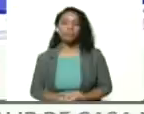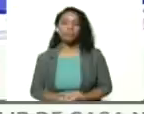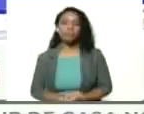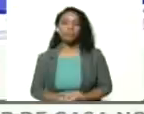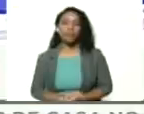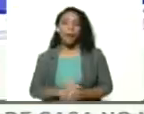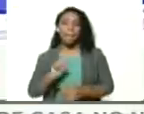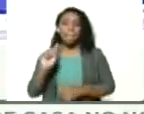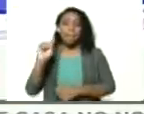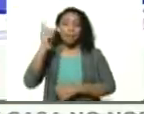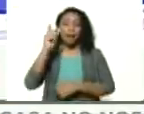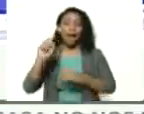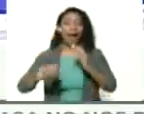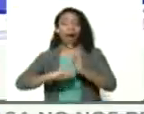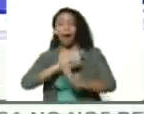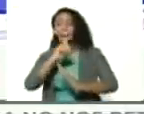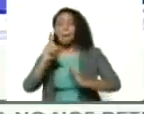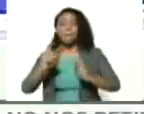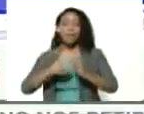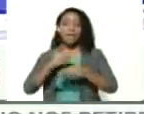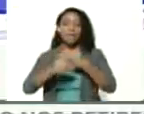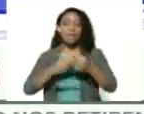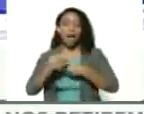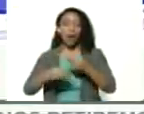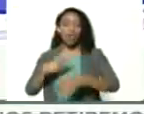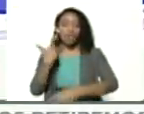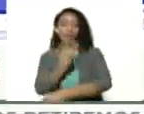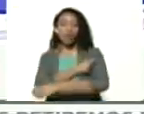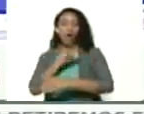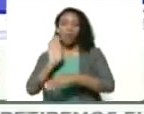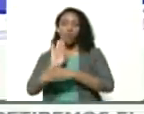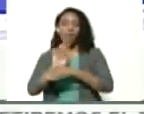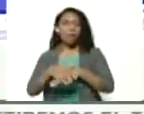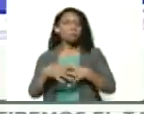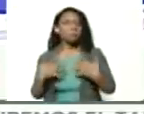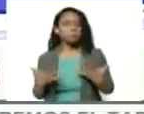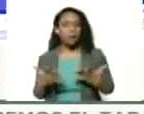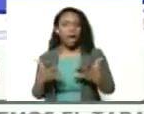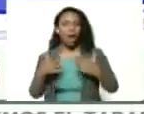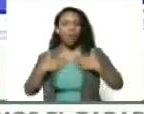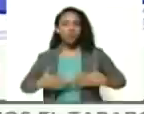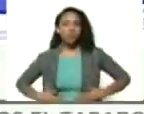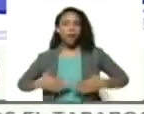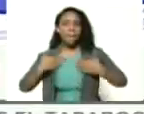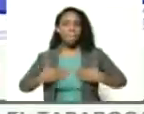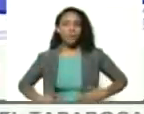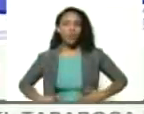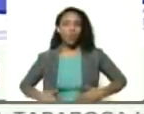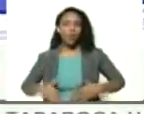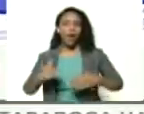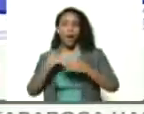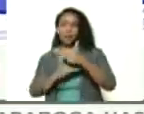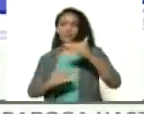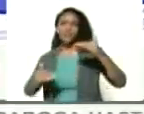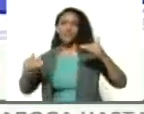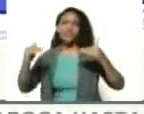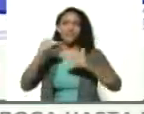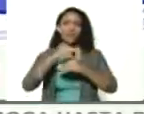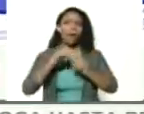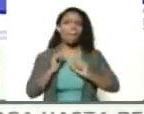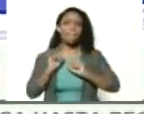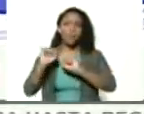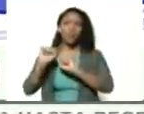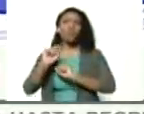Esta primera generación de vacunas, lo que te protege el cuerpo, te eleva la inmunidad. Pero